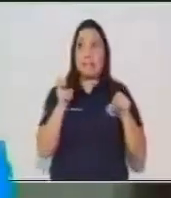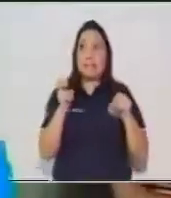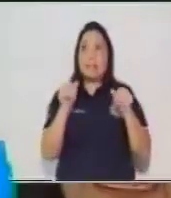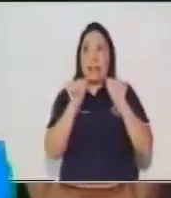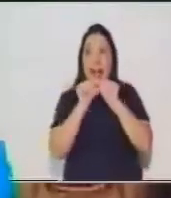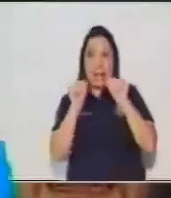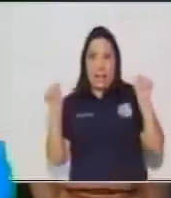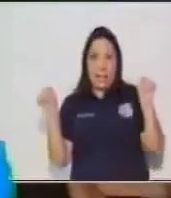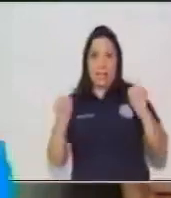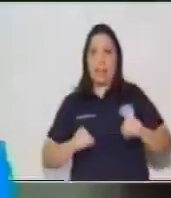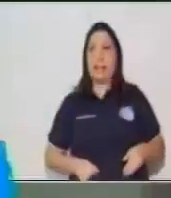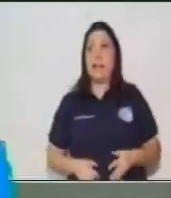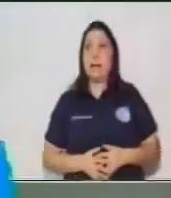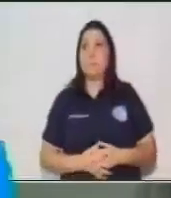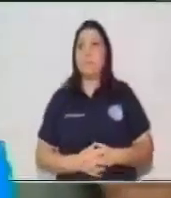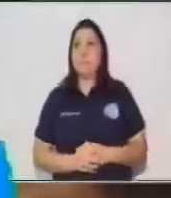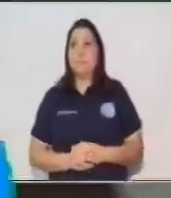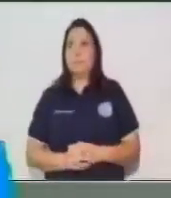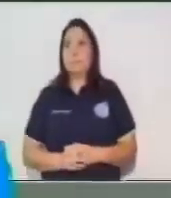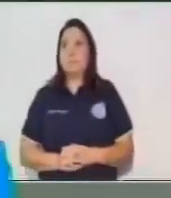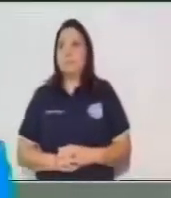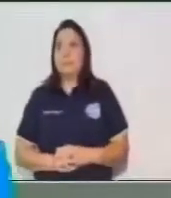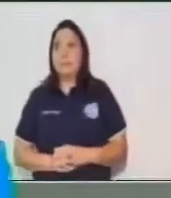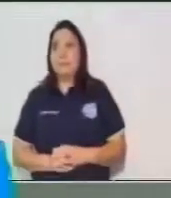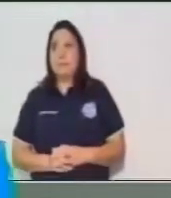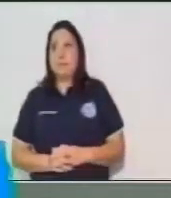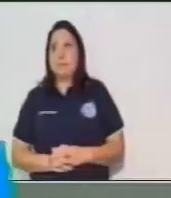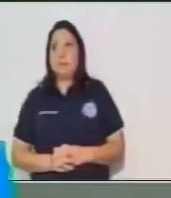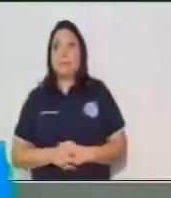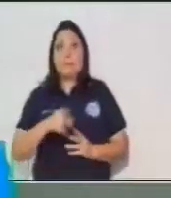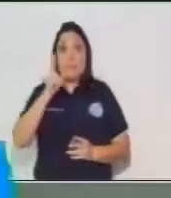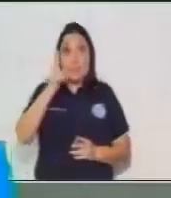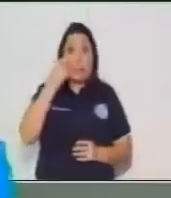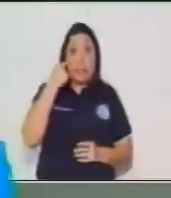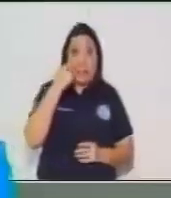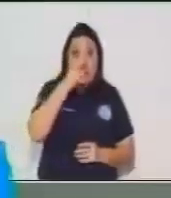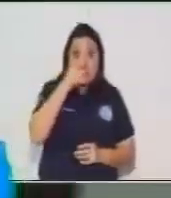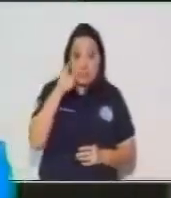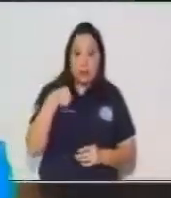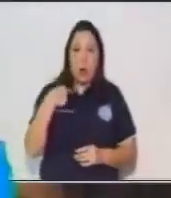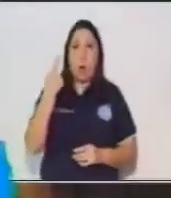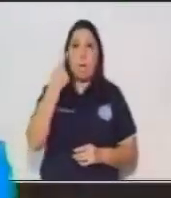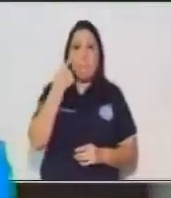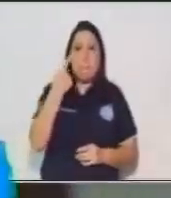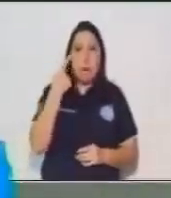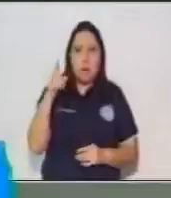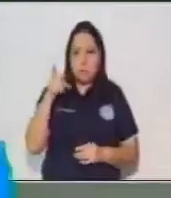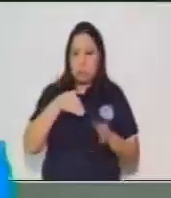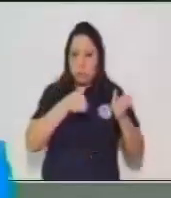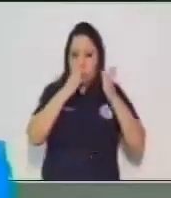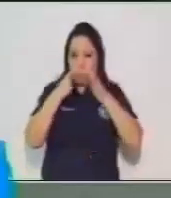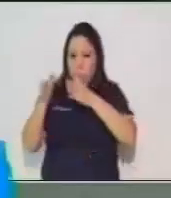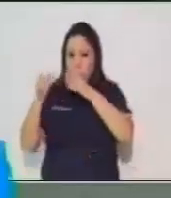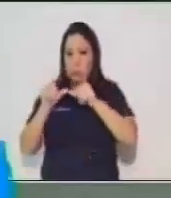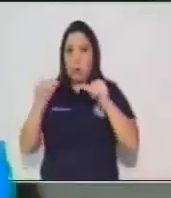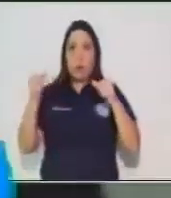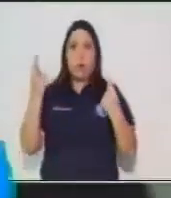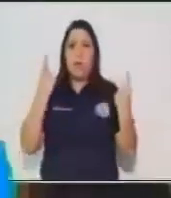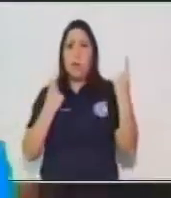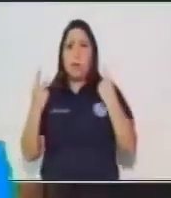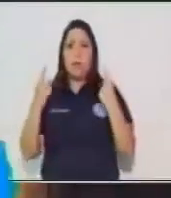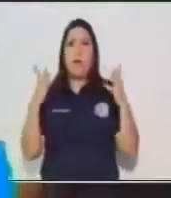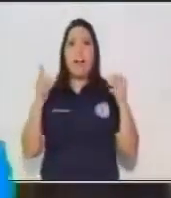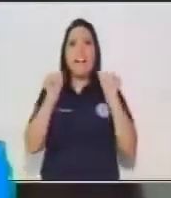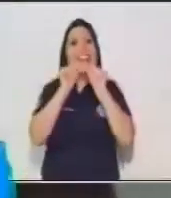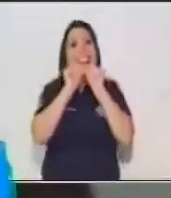es la línea recta. Siempre que busquemos entonces un camino más corto, sabes que el camino más corto